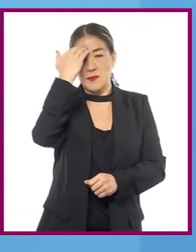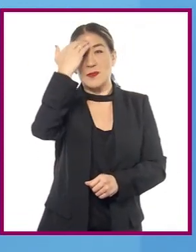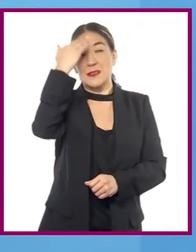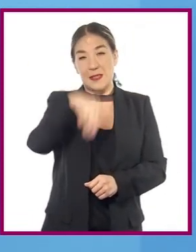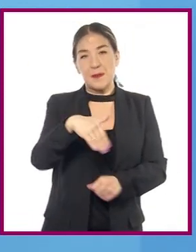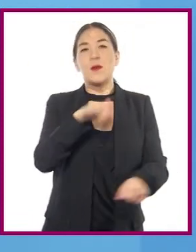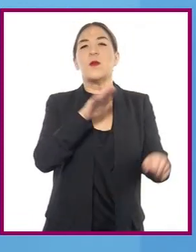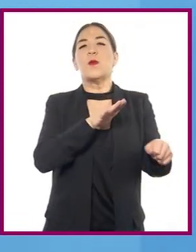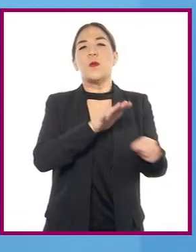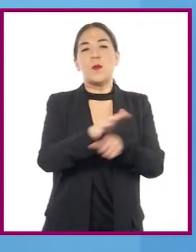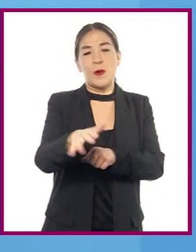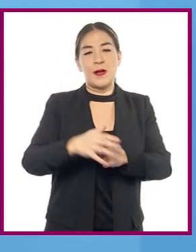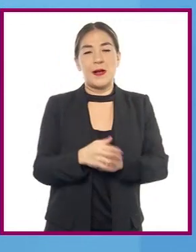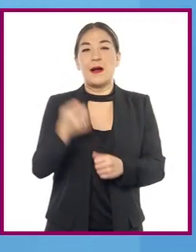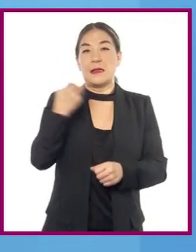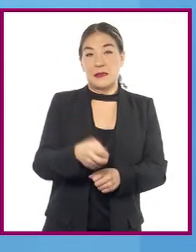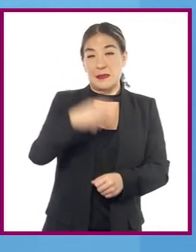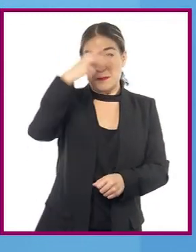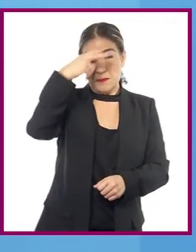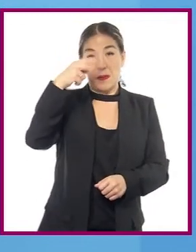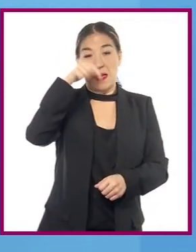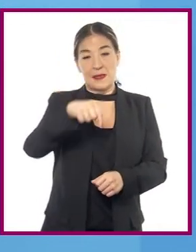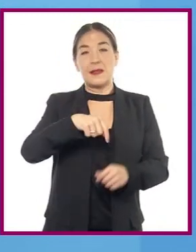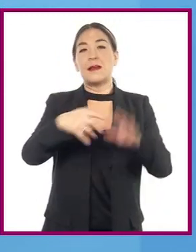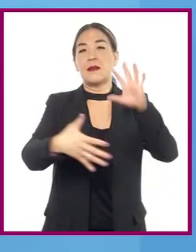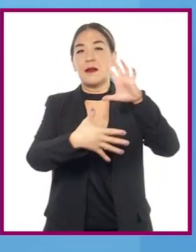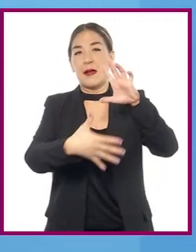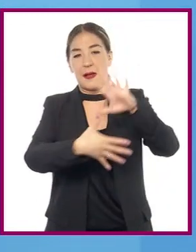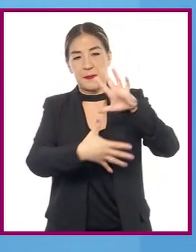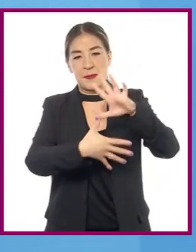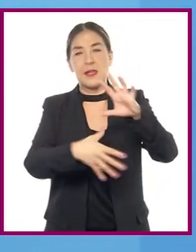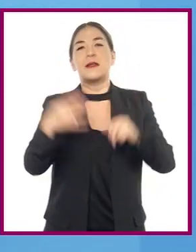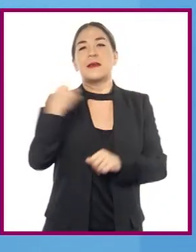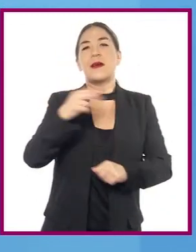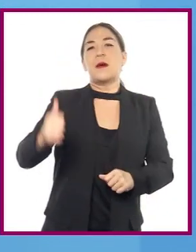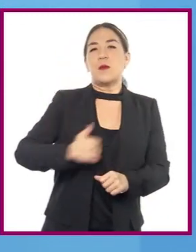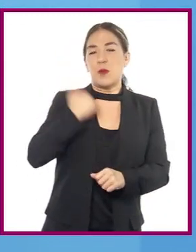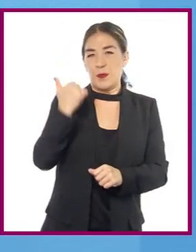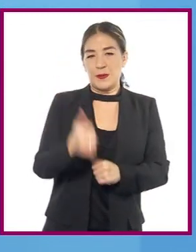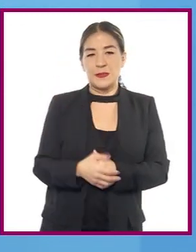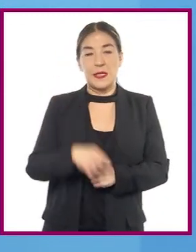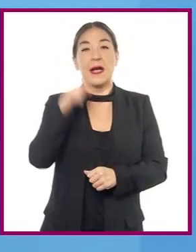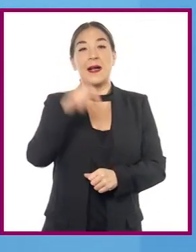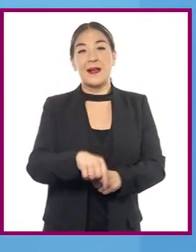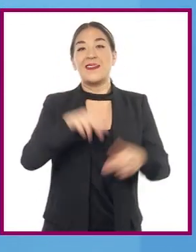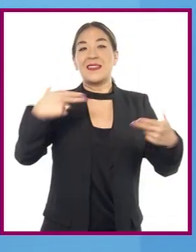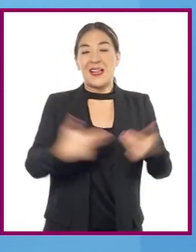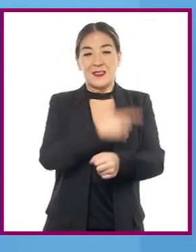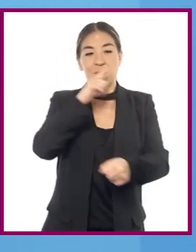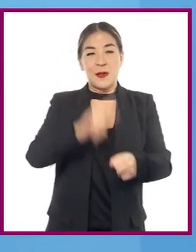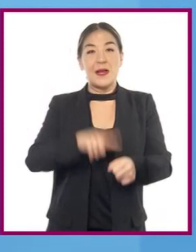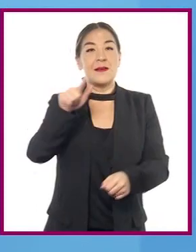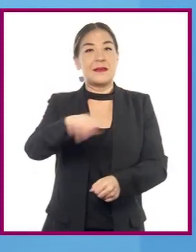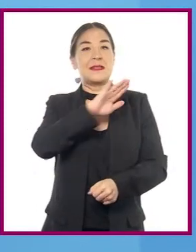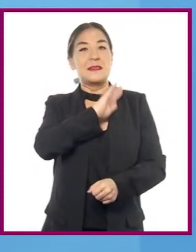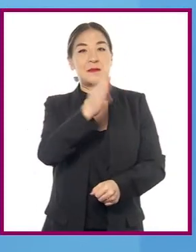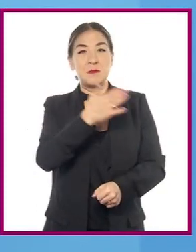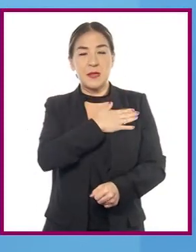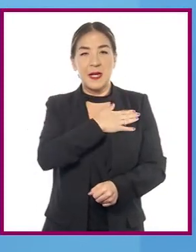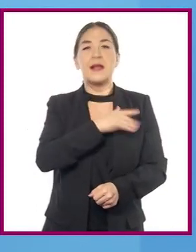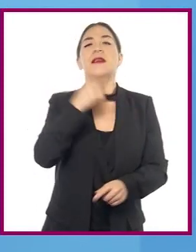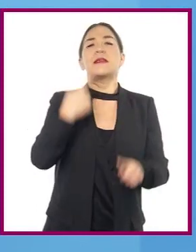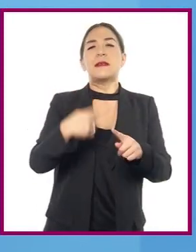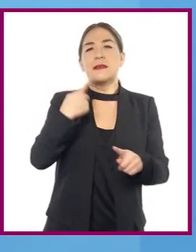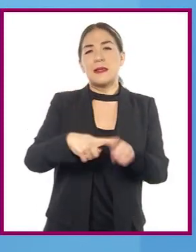son las provechosas en América, después que nuestra dependencia de la nación española, que la gobierna,